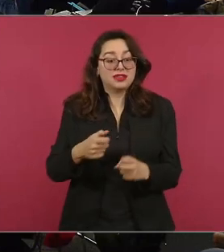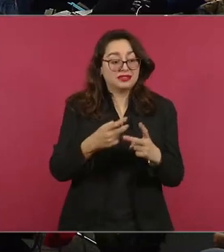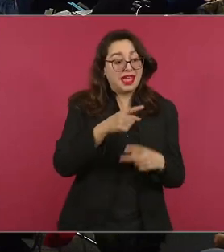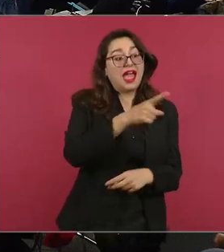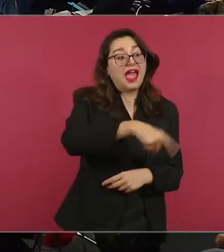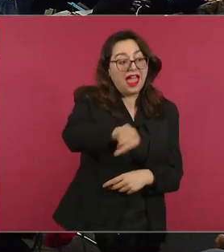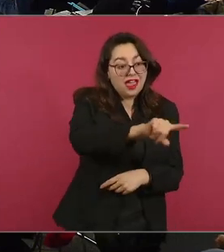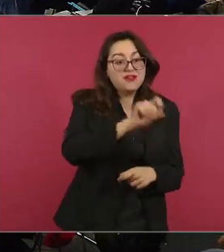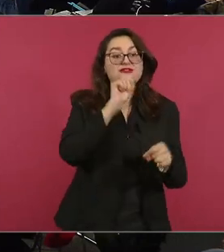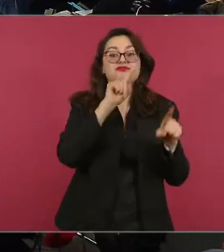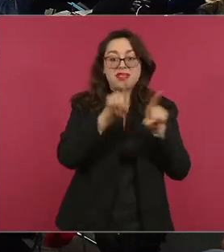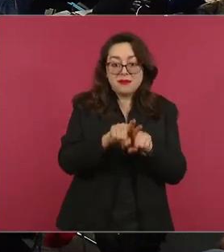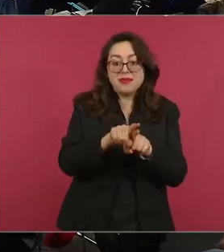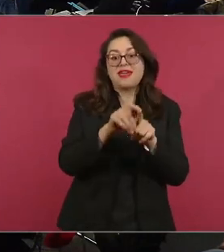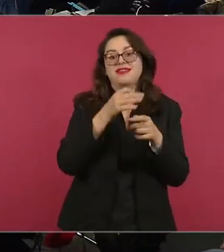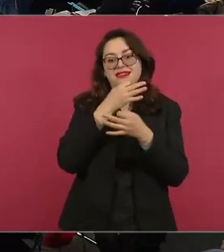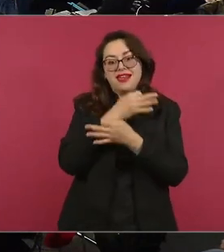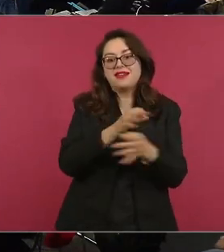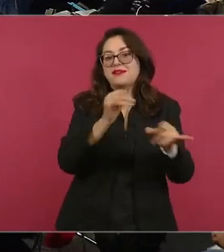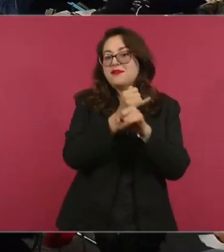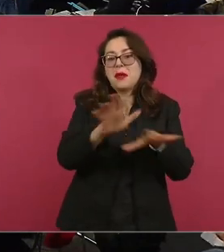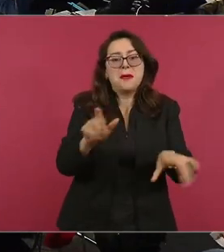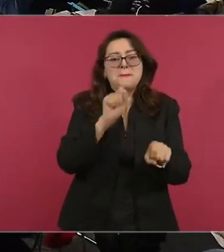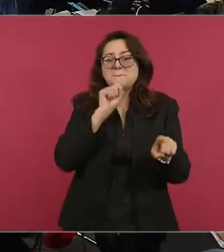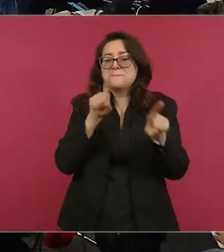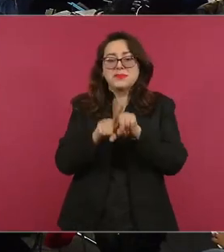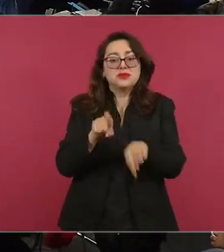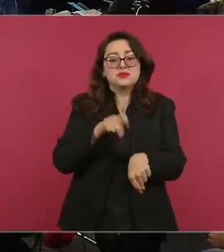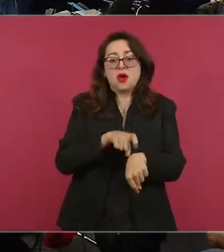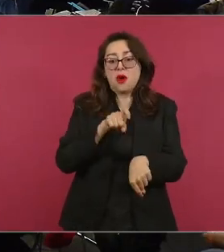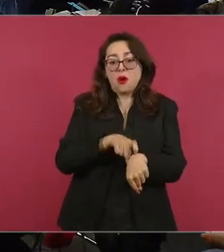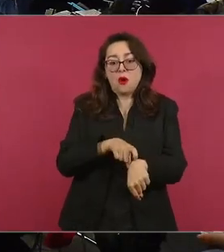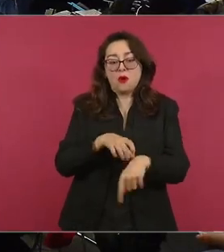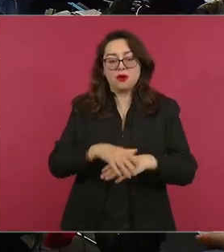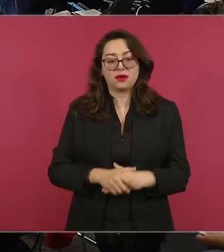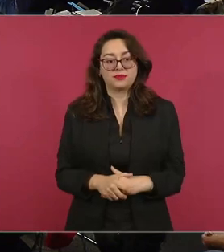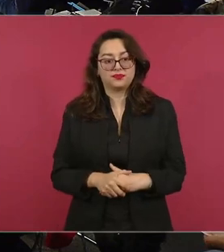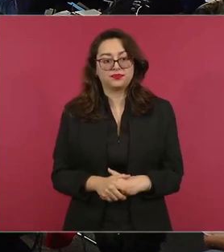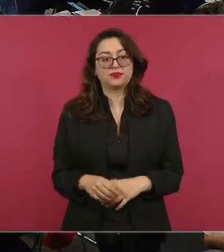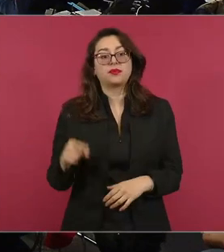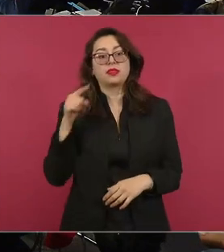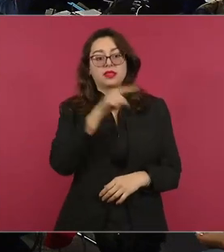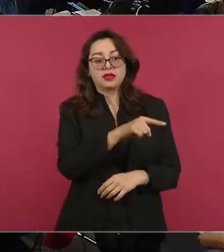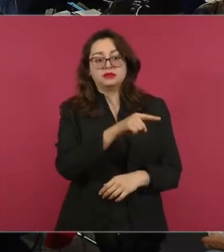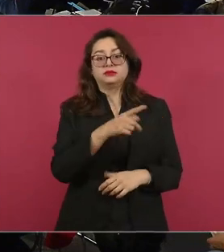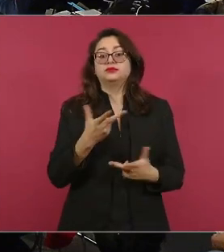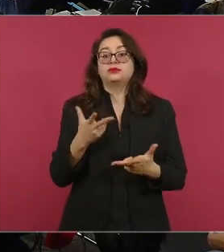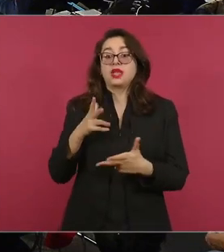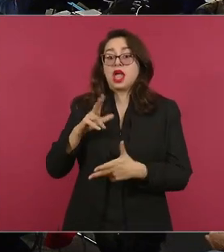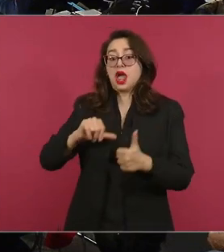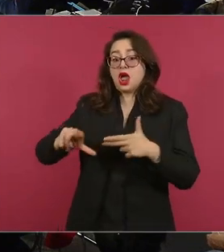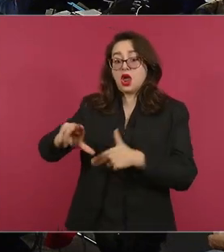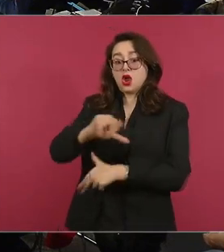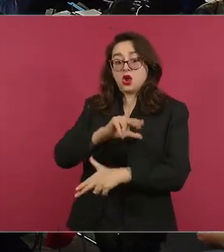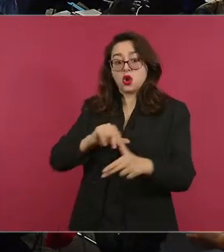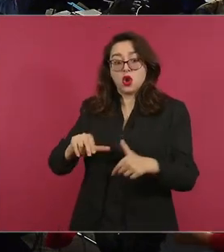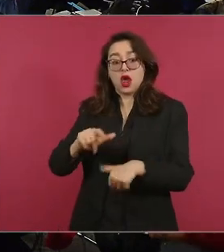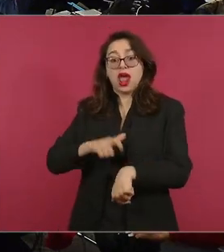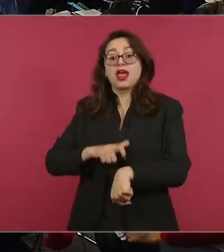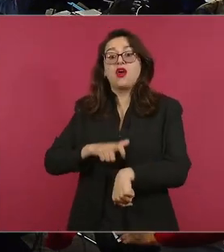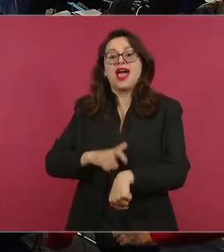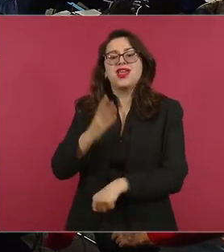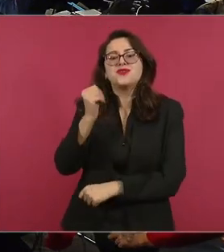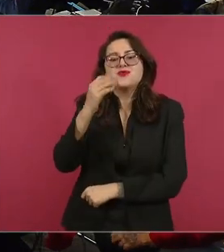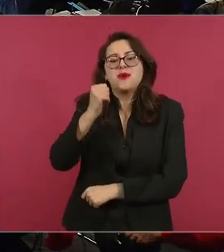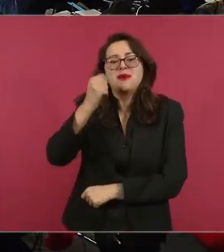Informamos de la alerta que hay en el Pacífico por el poderoso huracán Otis, que ya alcanzó la máxima categoría, la número 5. 9:38.